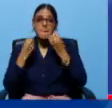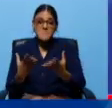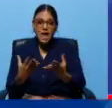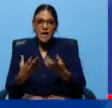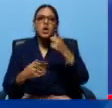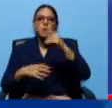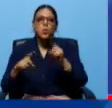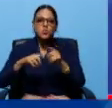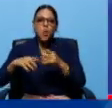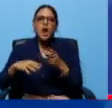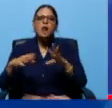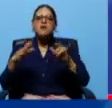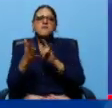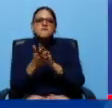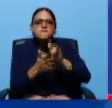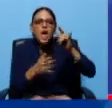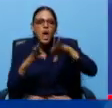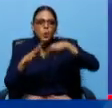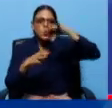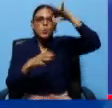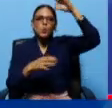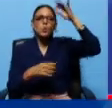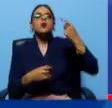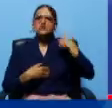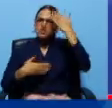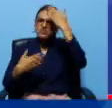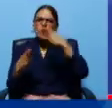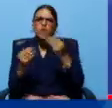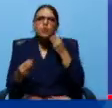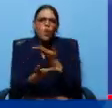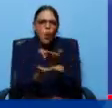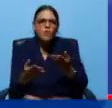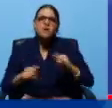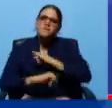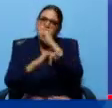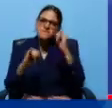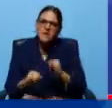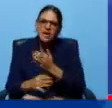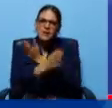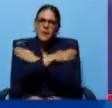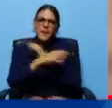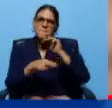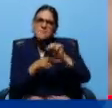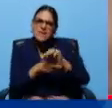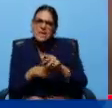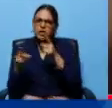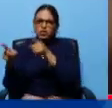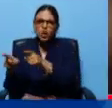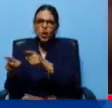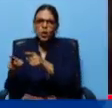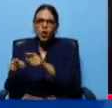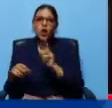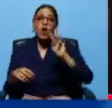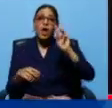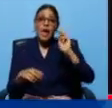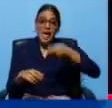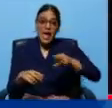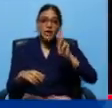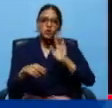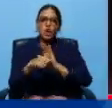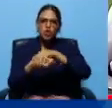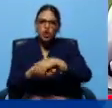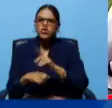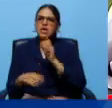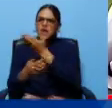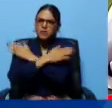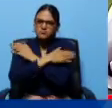trasciende. Así que bueno, mis saludos, muchachos, muy feliz, ministro. Héctor Rodríguez